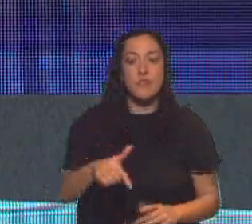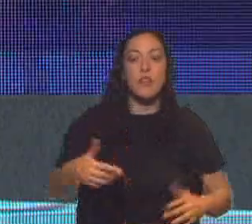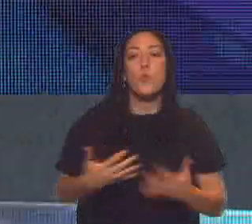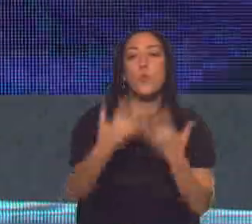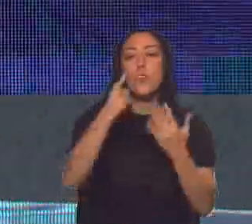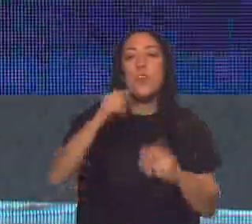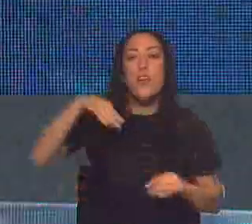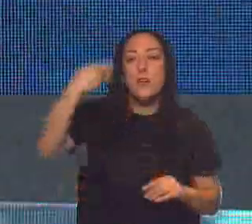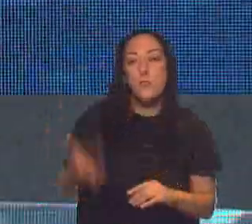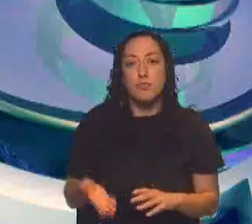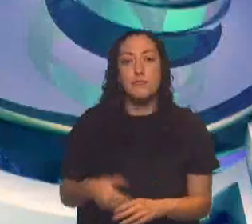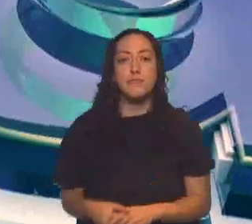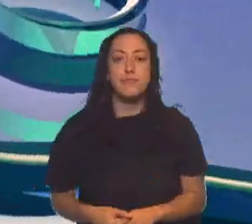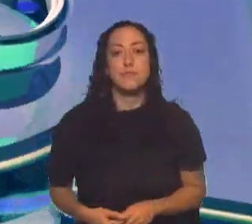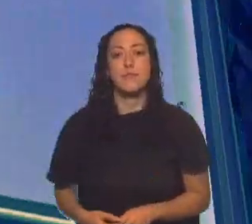después